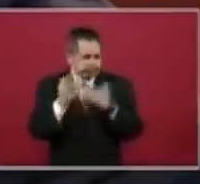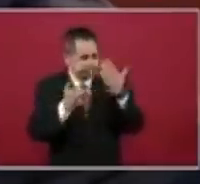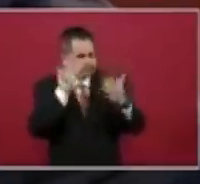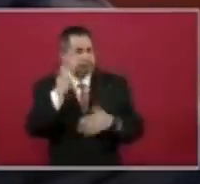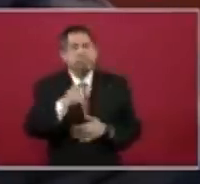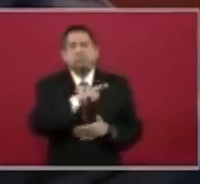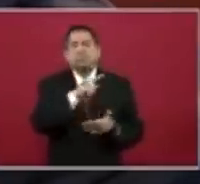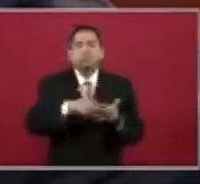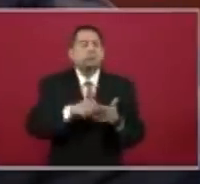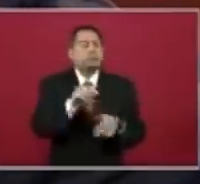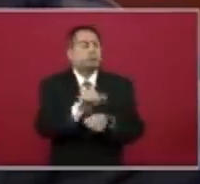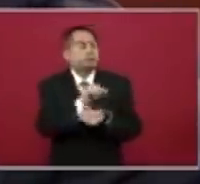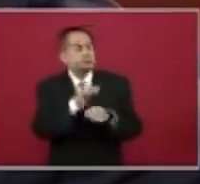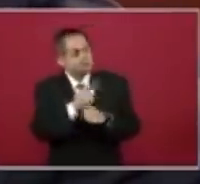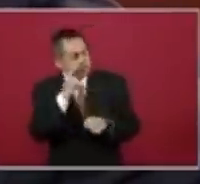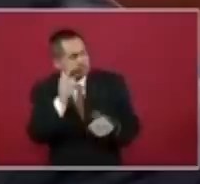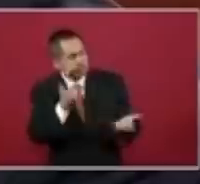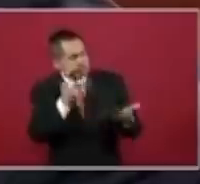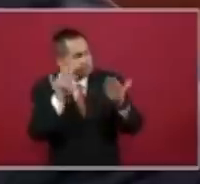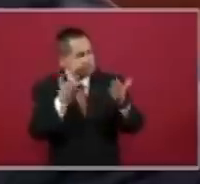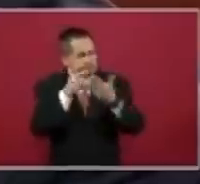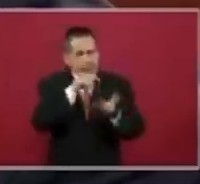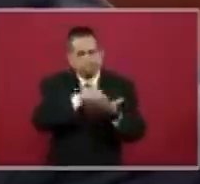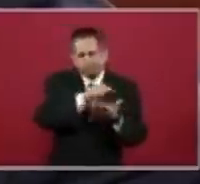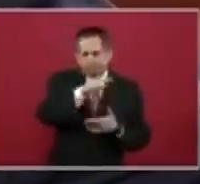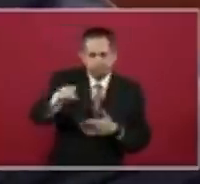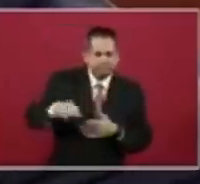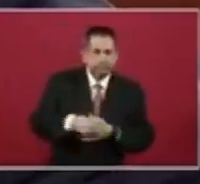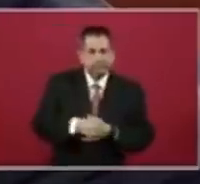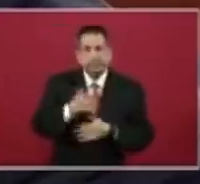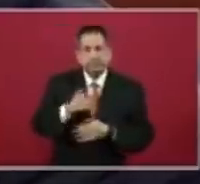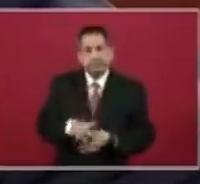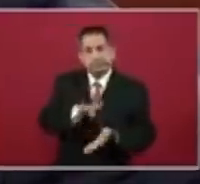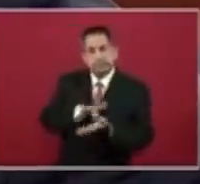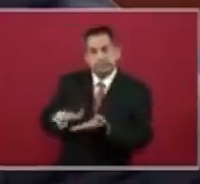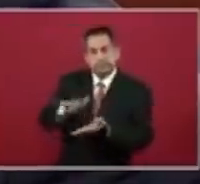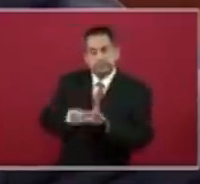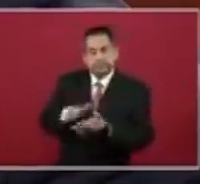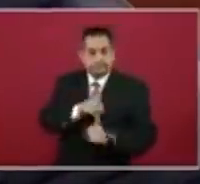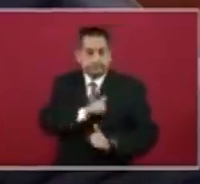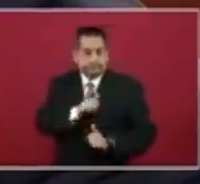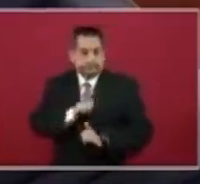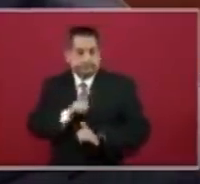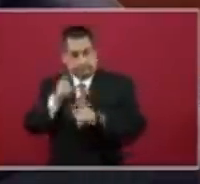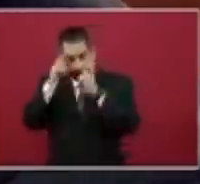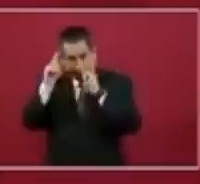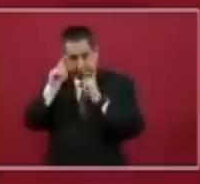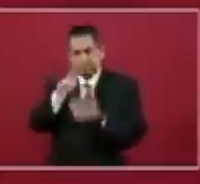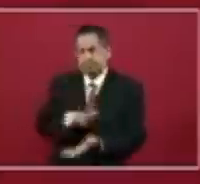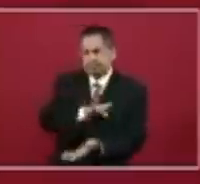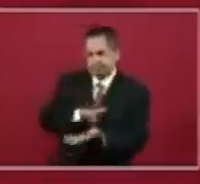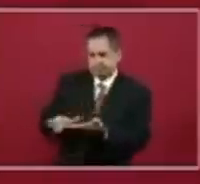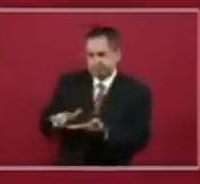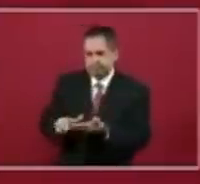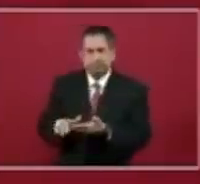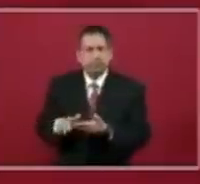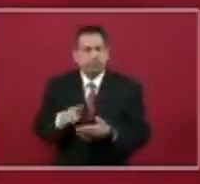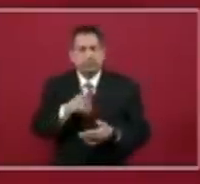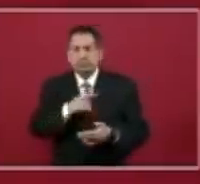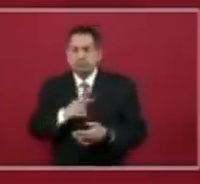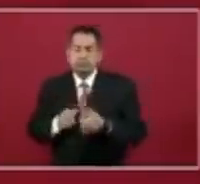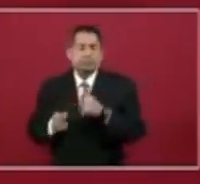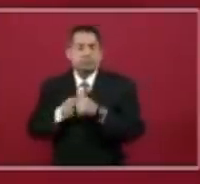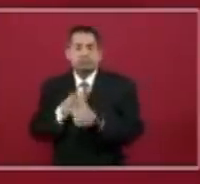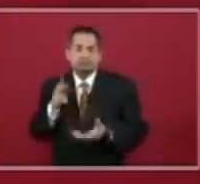de inspección y acciones de apoyo a las Fuerzas Armadas como primer